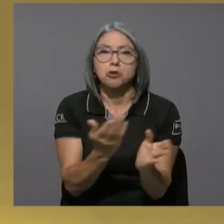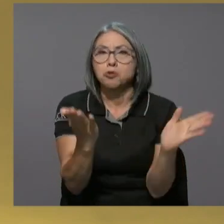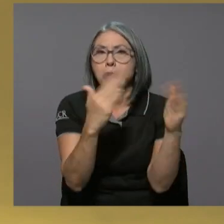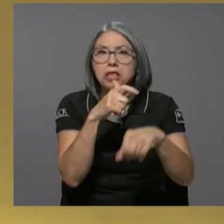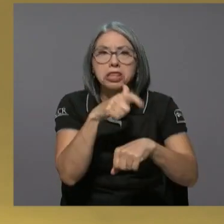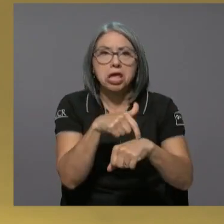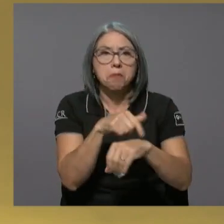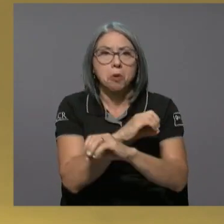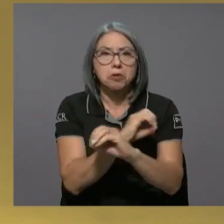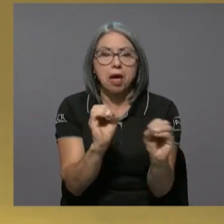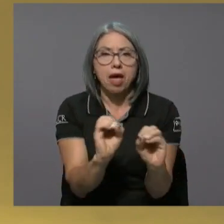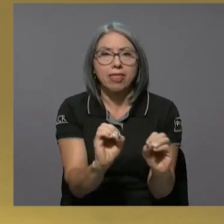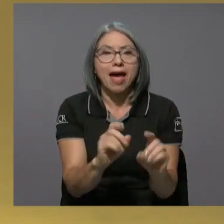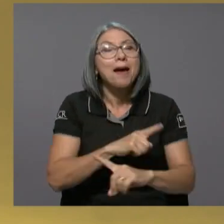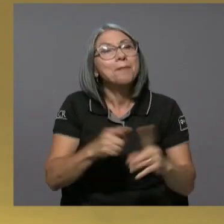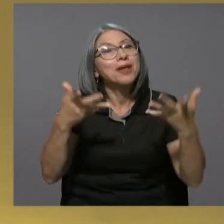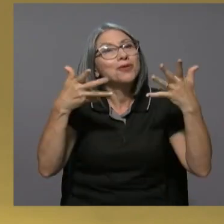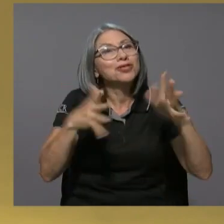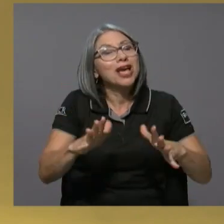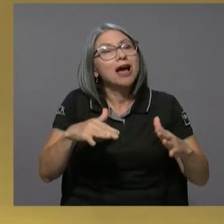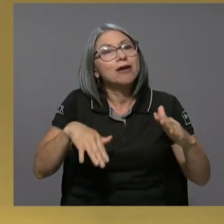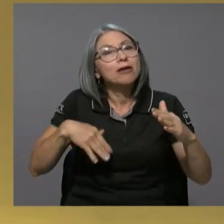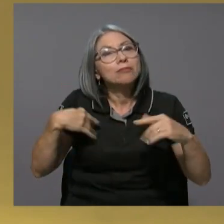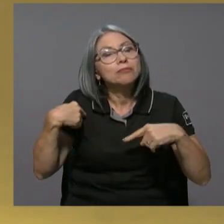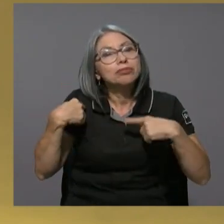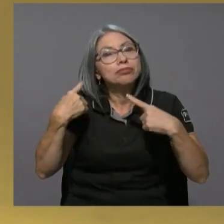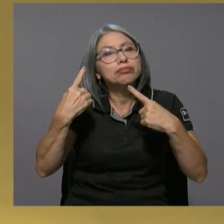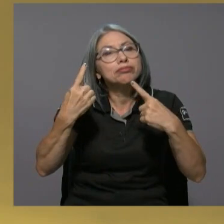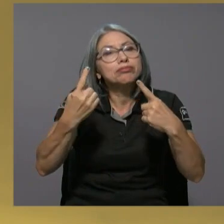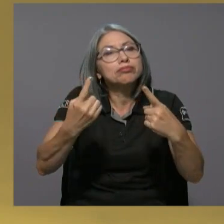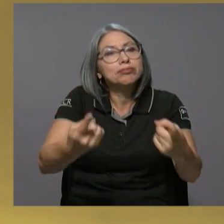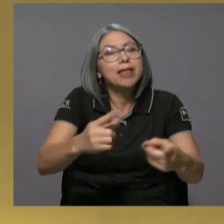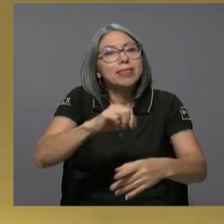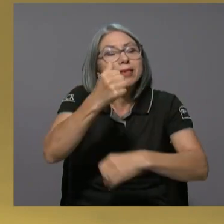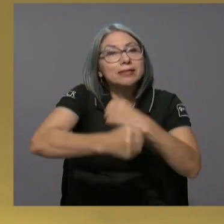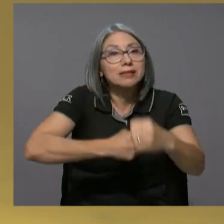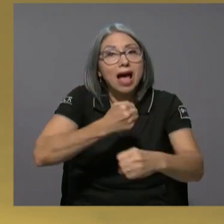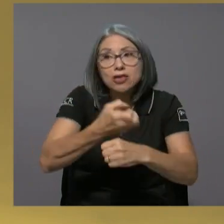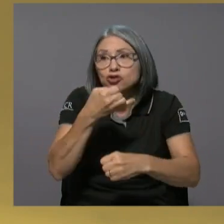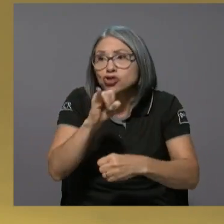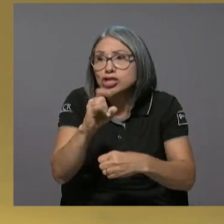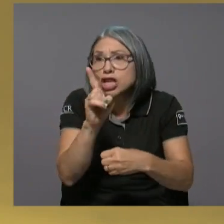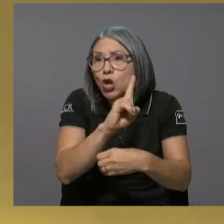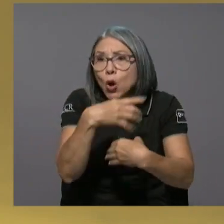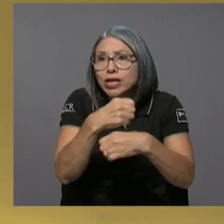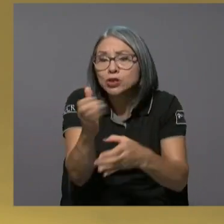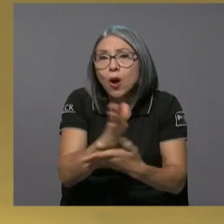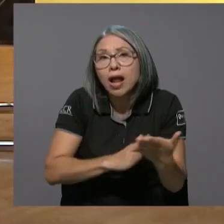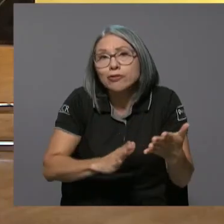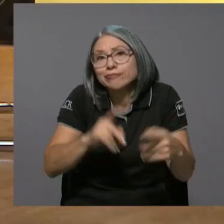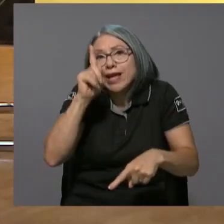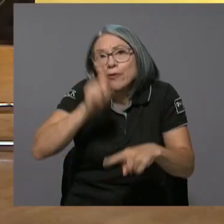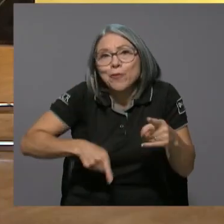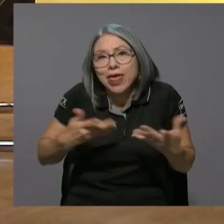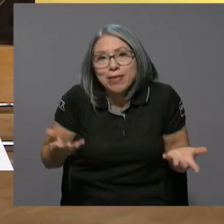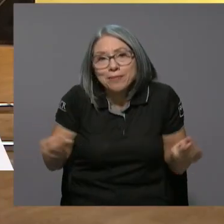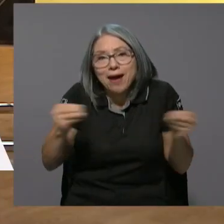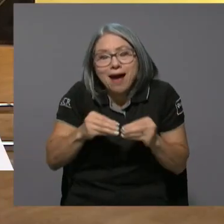ya para el año 11 ya no pudo innovar nada, ya lo que no pudo.